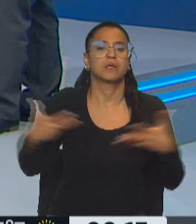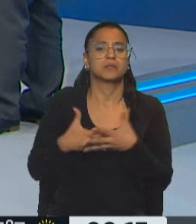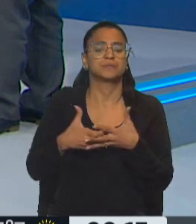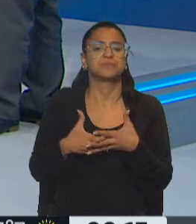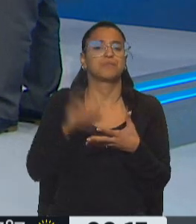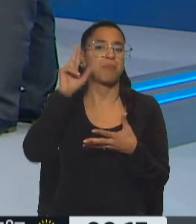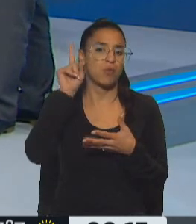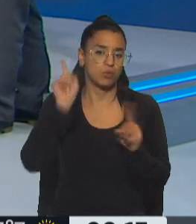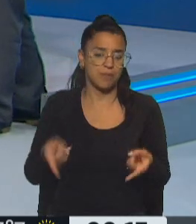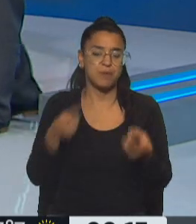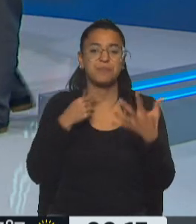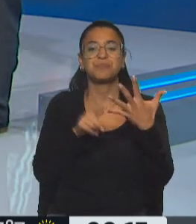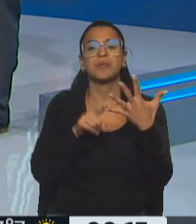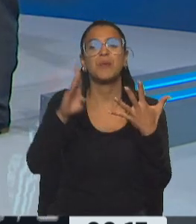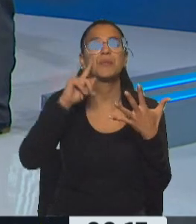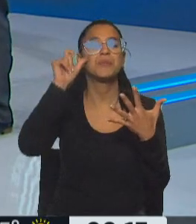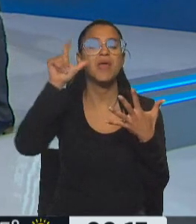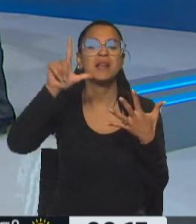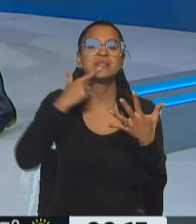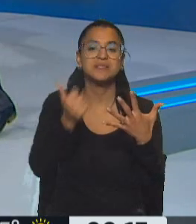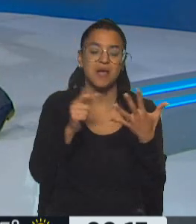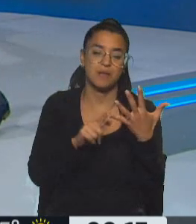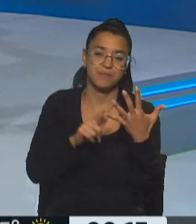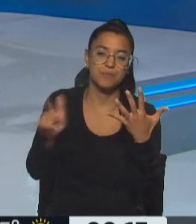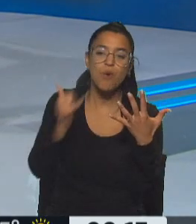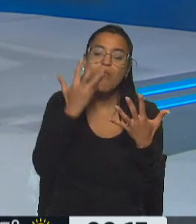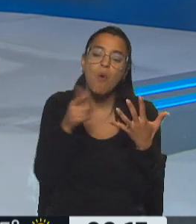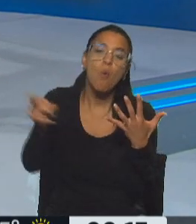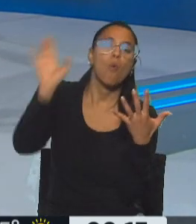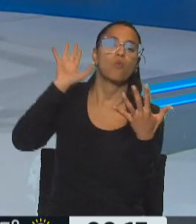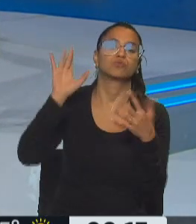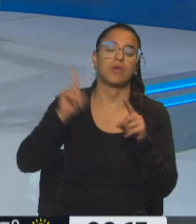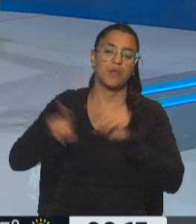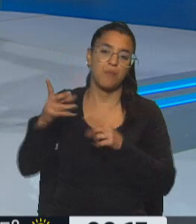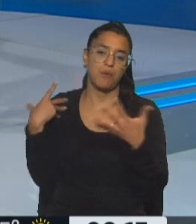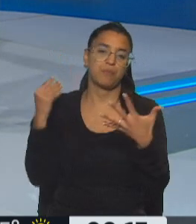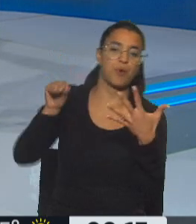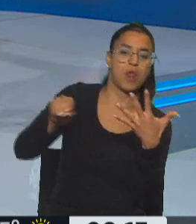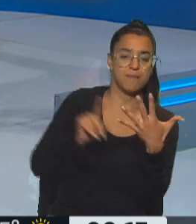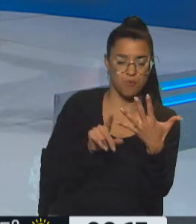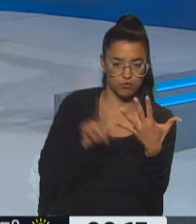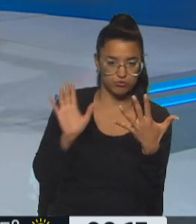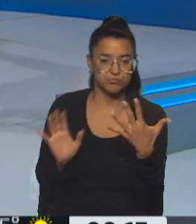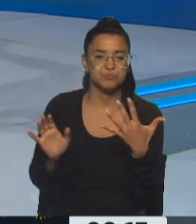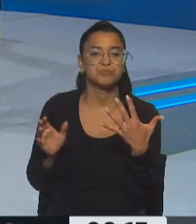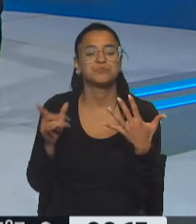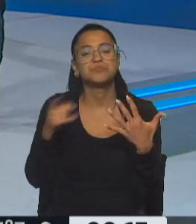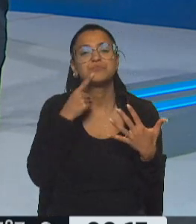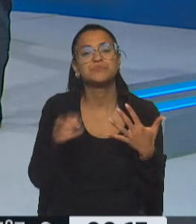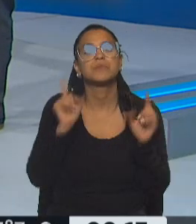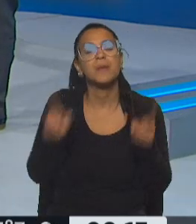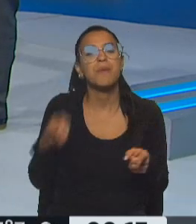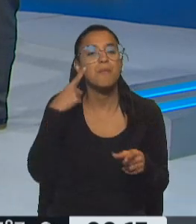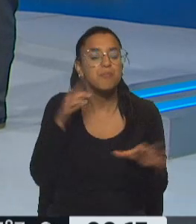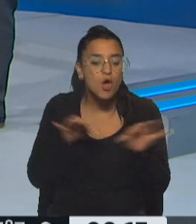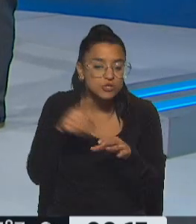la de Perú. Y Marcelo Bielsa, un poco más alejado, es del gusto de los dirigentes, por eso lo ponemos también. Y a Bielsa le podría gustar el hecho de tener un proyecto